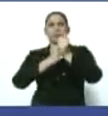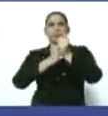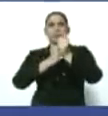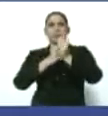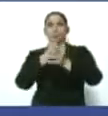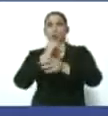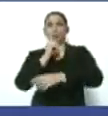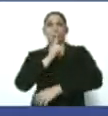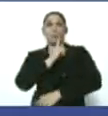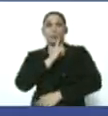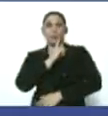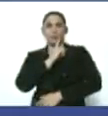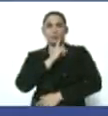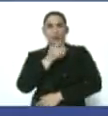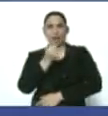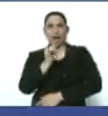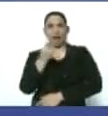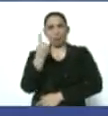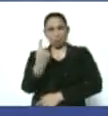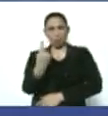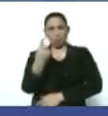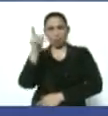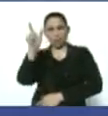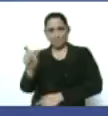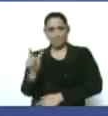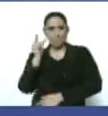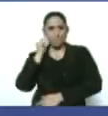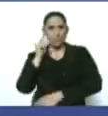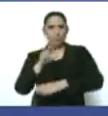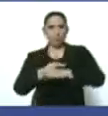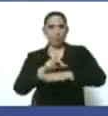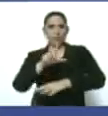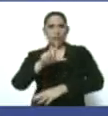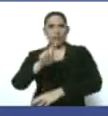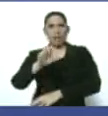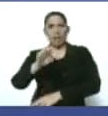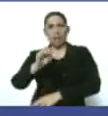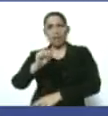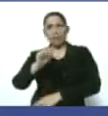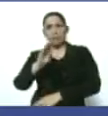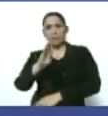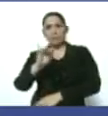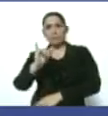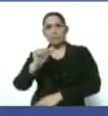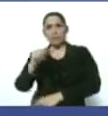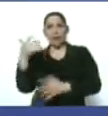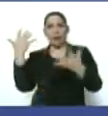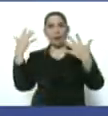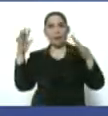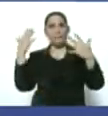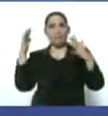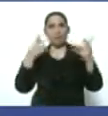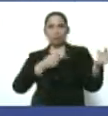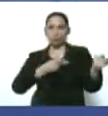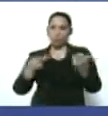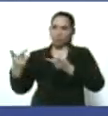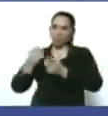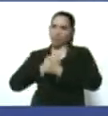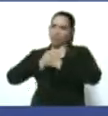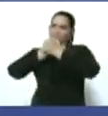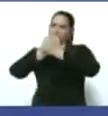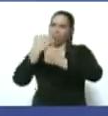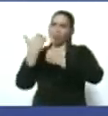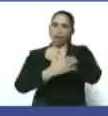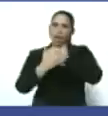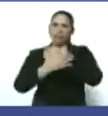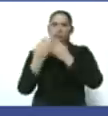anónimos. Aquí está una de ellas, la doctora Lesbia Muromal. Un aplauso para recibirla con amor y con cariño. ¿Cómo